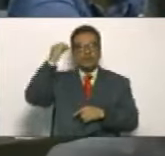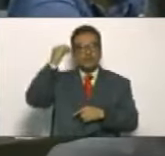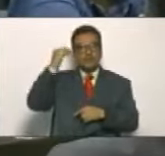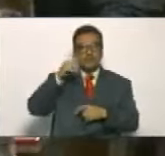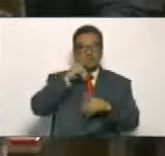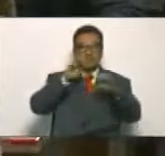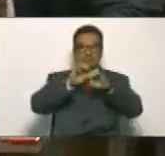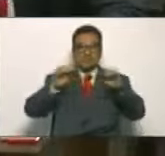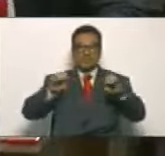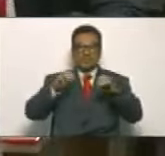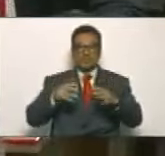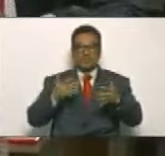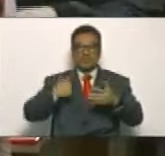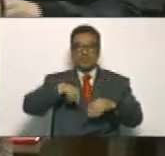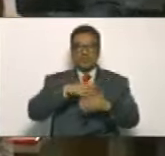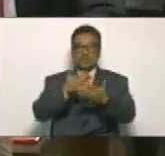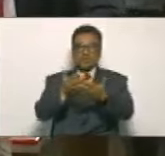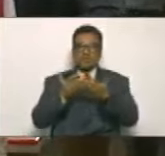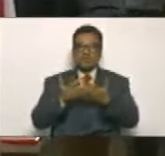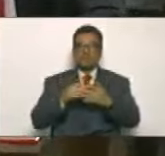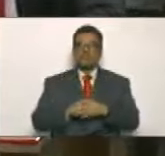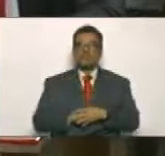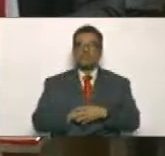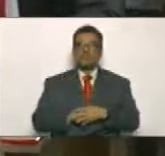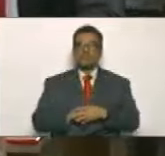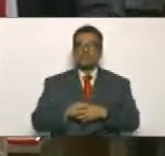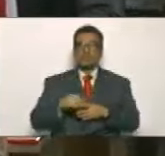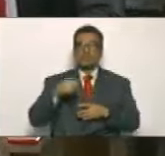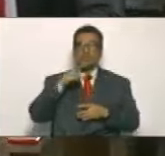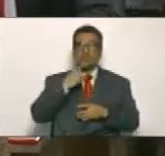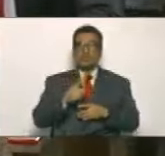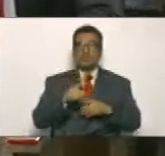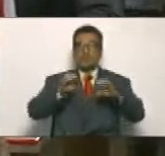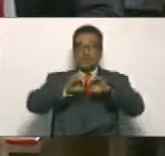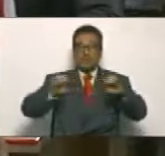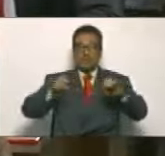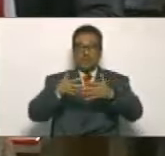de la educación que nos han dado. Que esa es parte de la